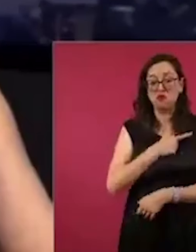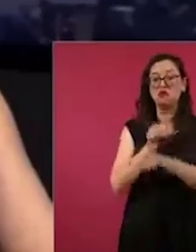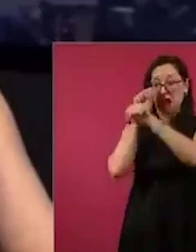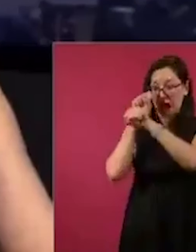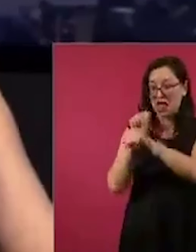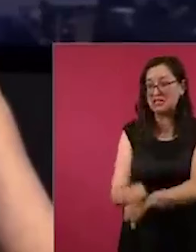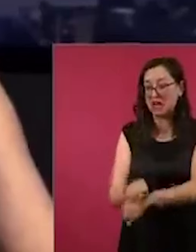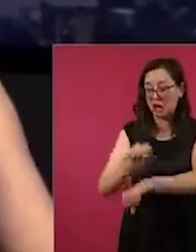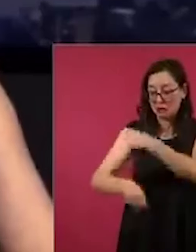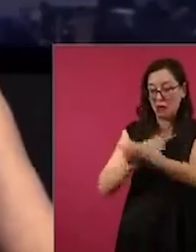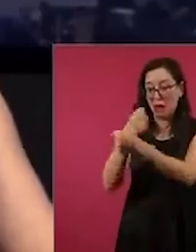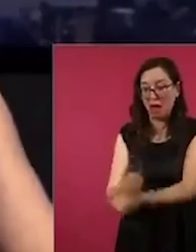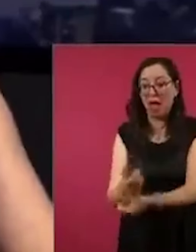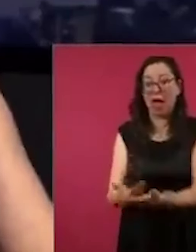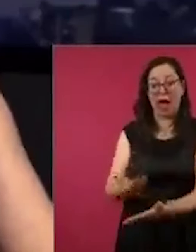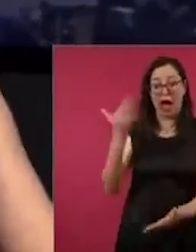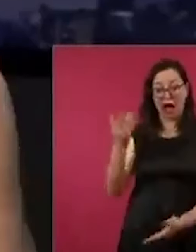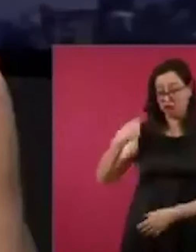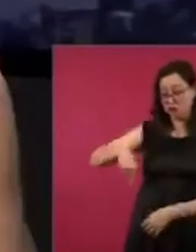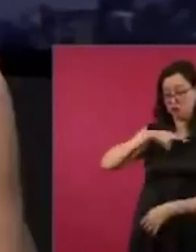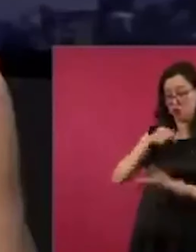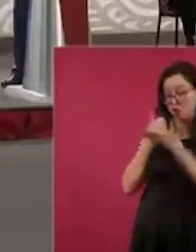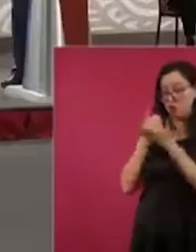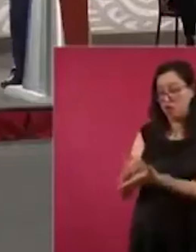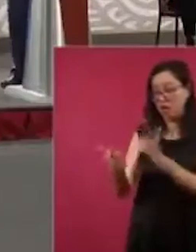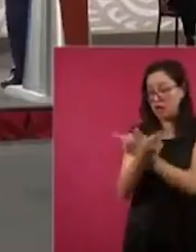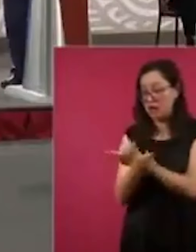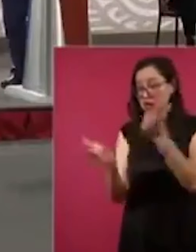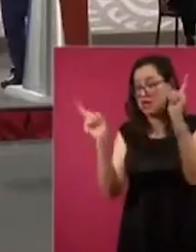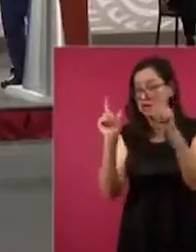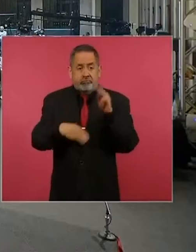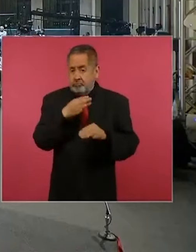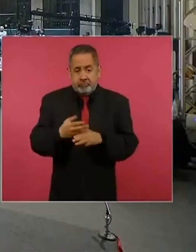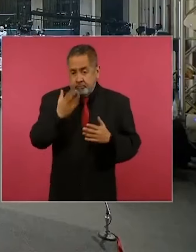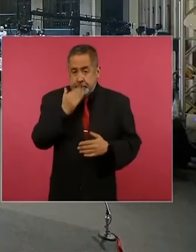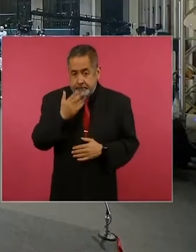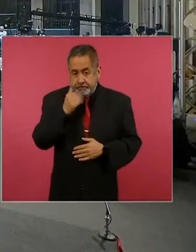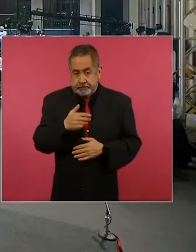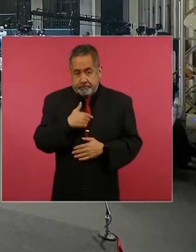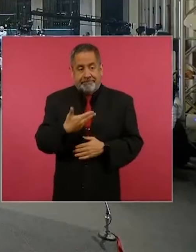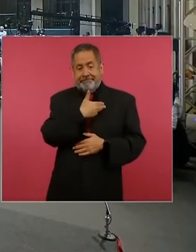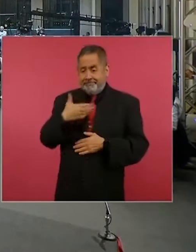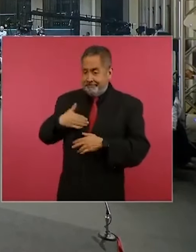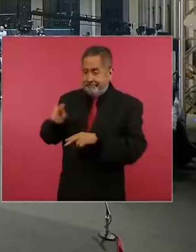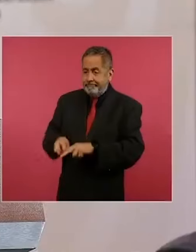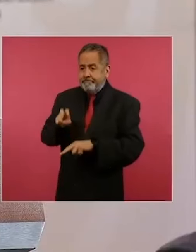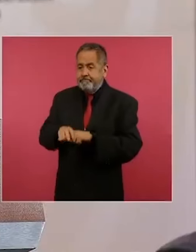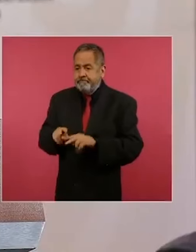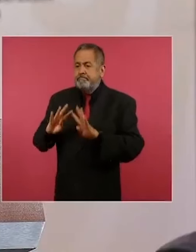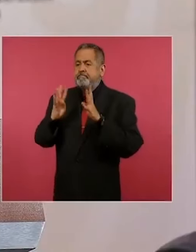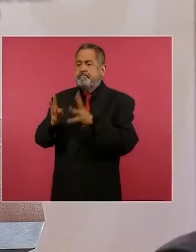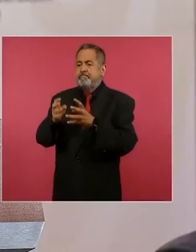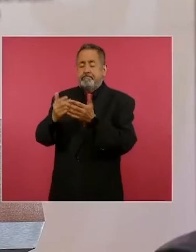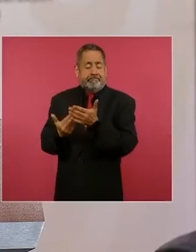el mandatario difundió el video donde el analista aseguró que el país estaba pasando por una regresión. López Obrador no dudó en quitar el video y